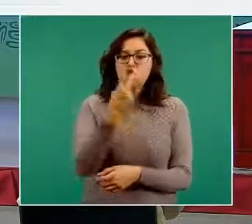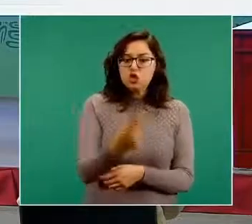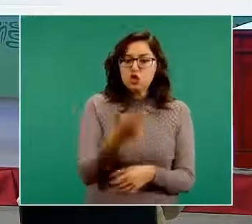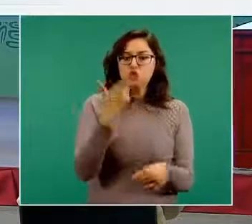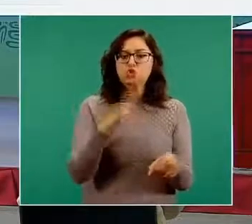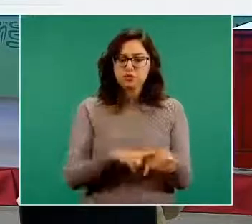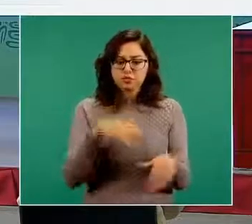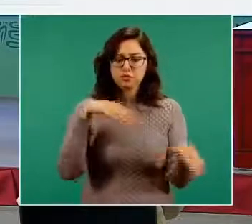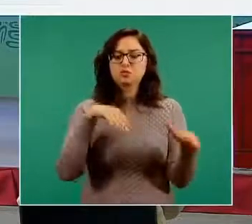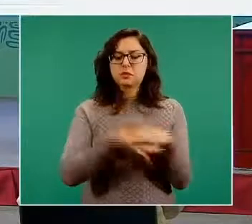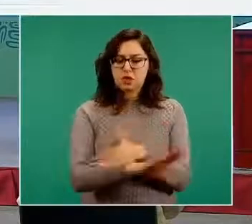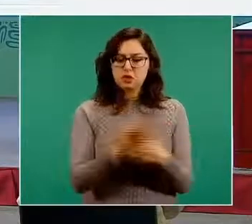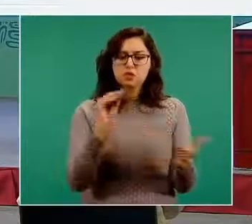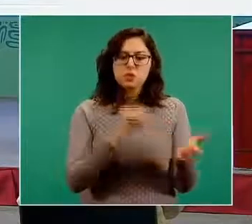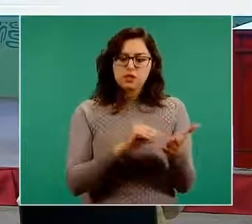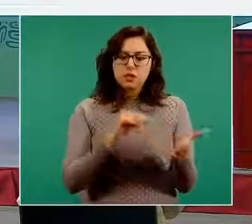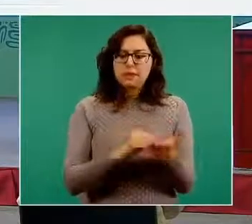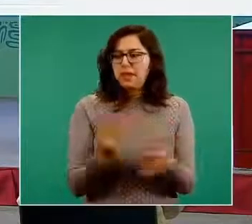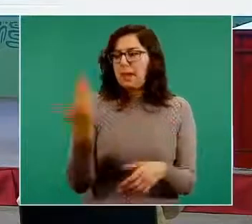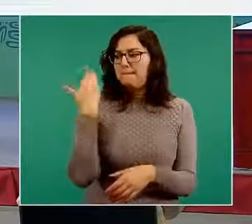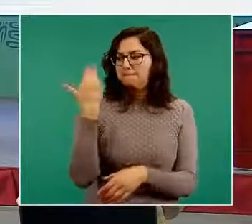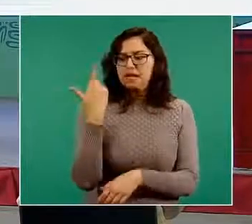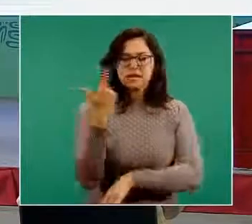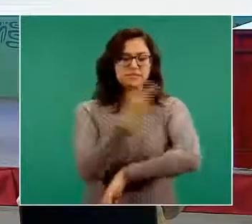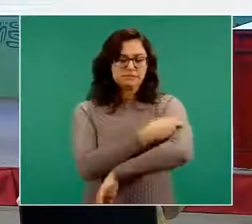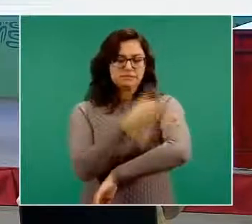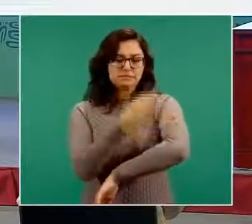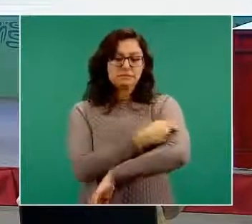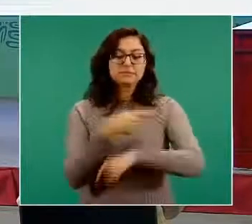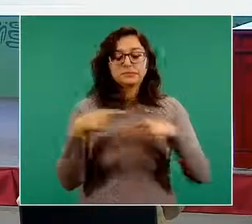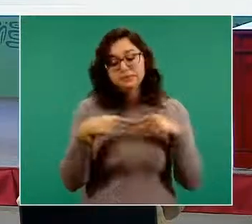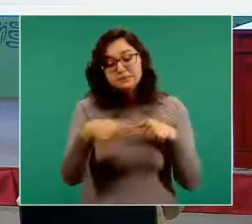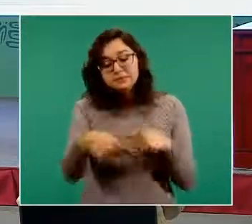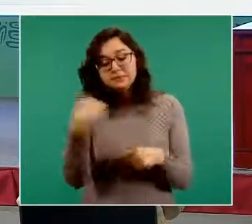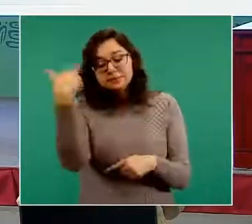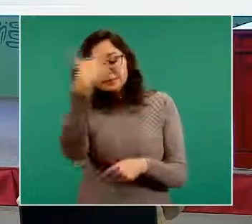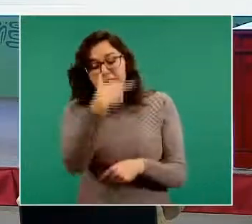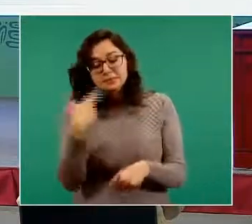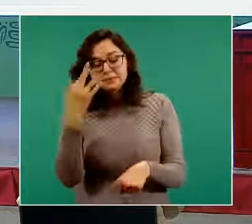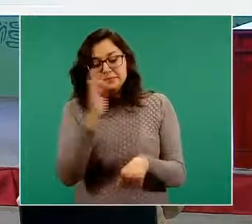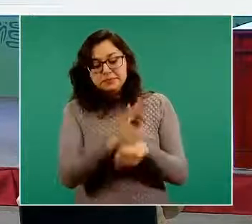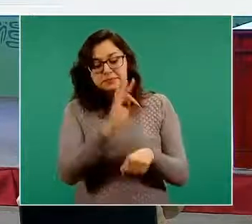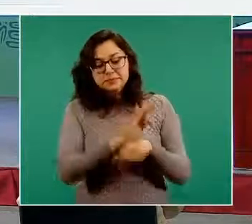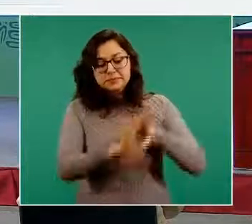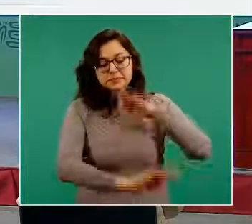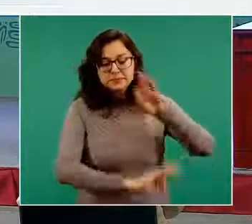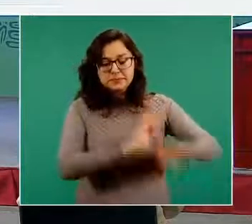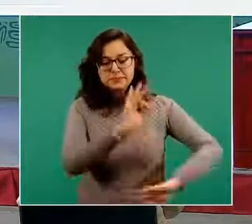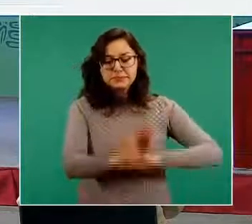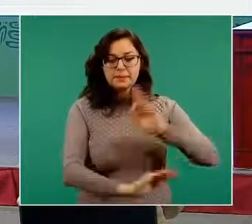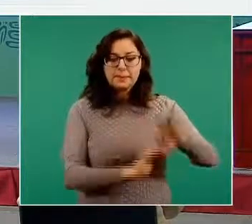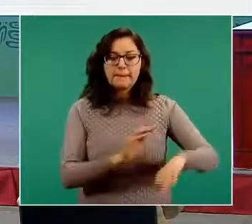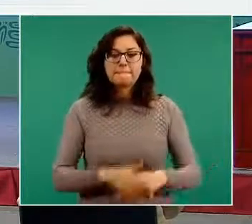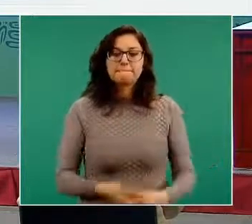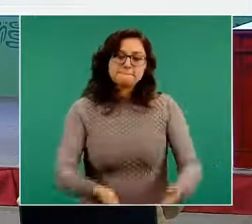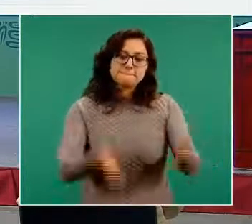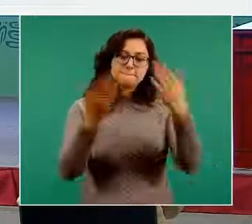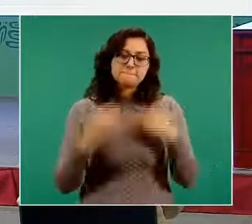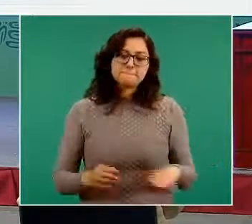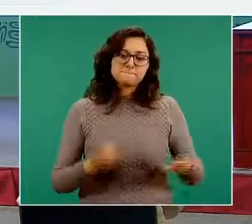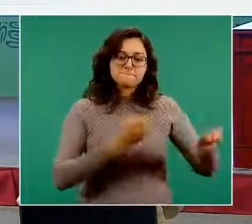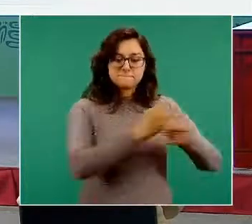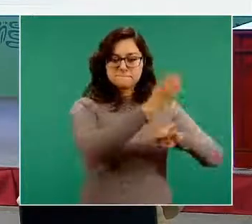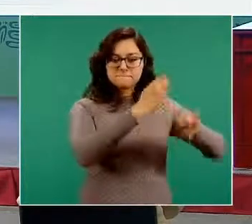y están aún hospitalizados y estarán en el periodo de observación o de atención, según corresponda. Y finalmente la